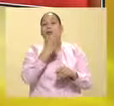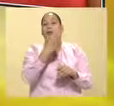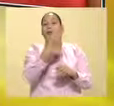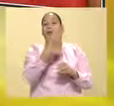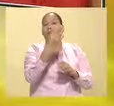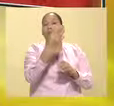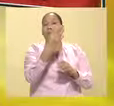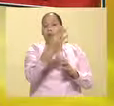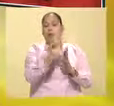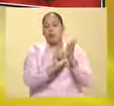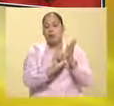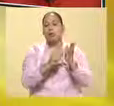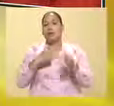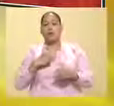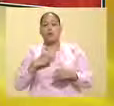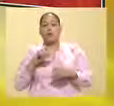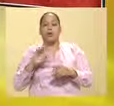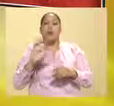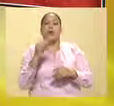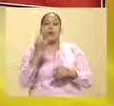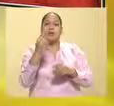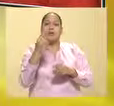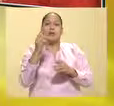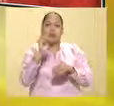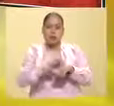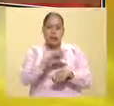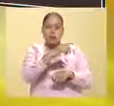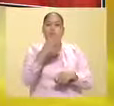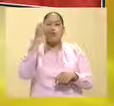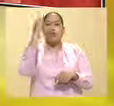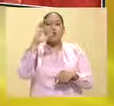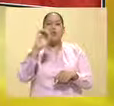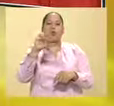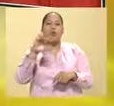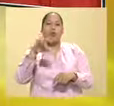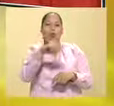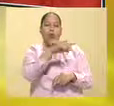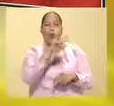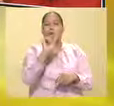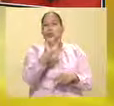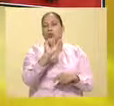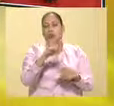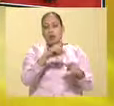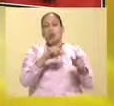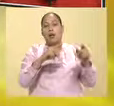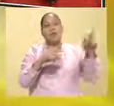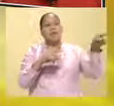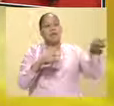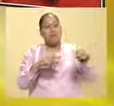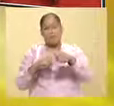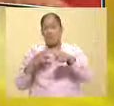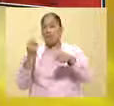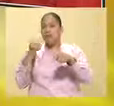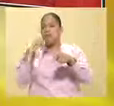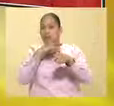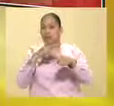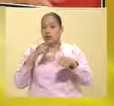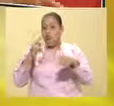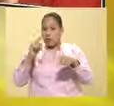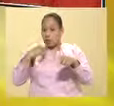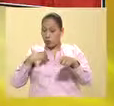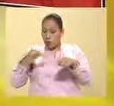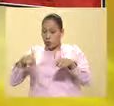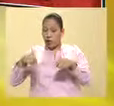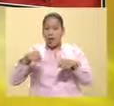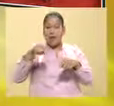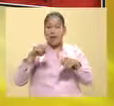41 días pero pero si es una ruta fácil realidad y no por nada llegó colón acá pero ir de aquí para allá tienes